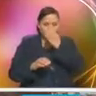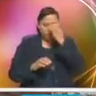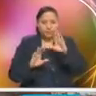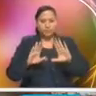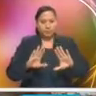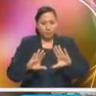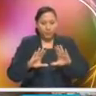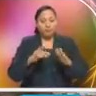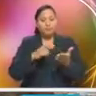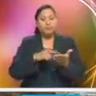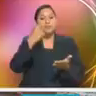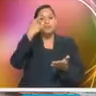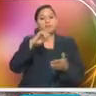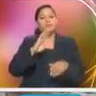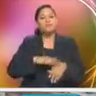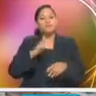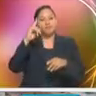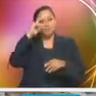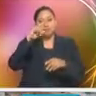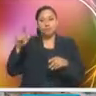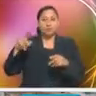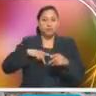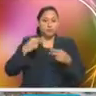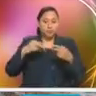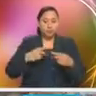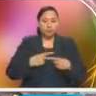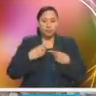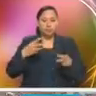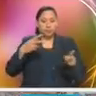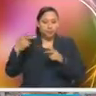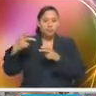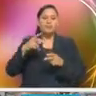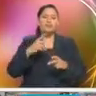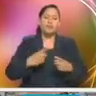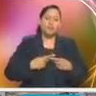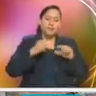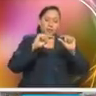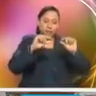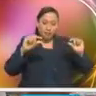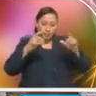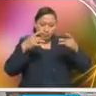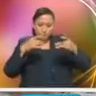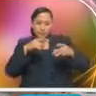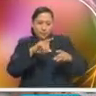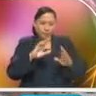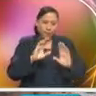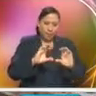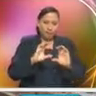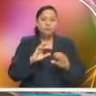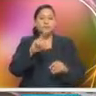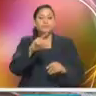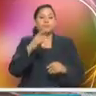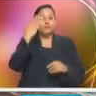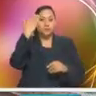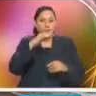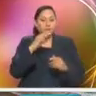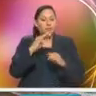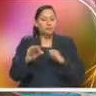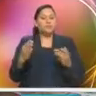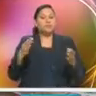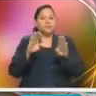que sea más difícil extraer nuestros datos, como una serie de direcciones, en fin. Finalmente cerramos con esto